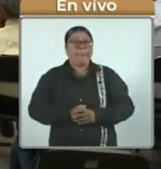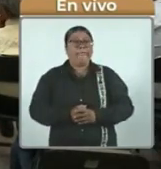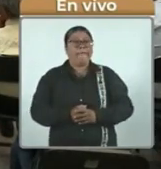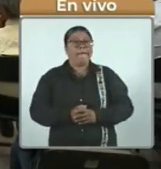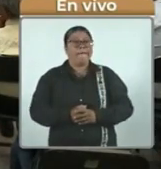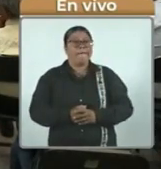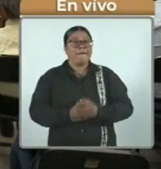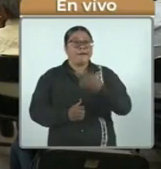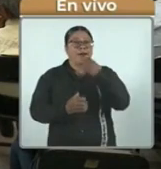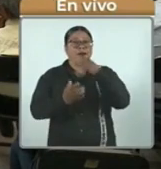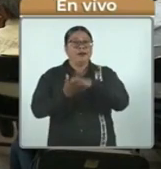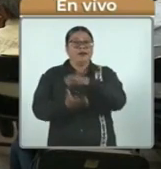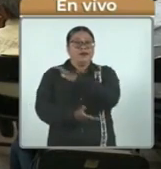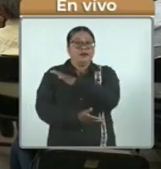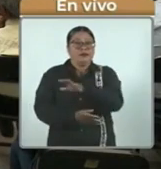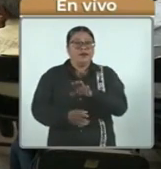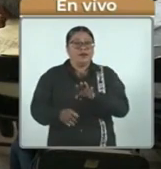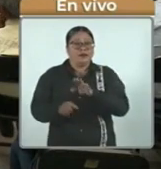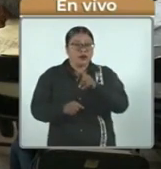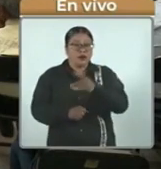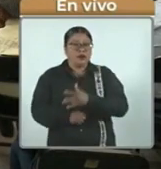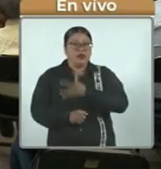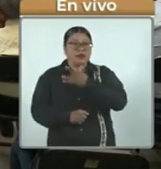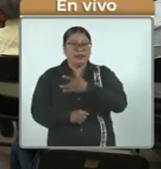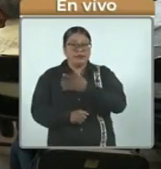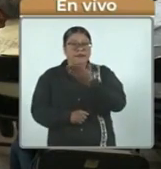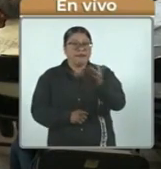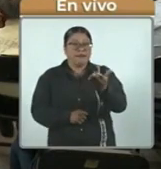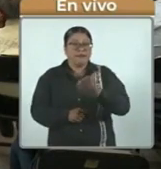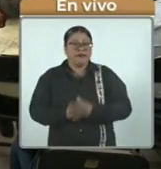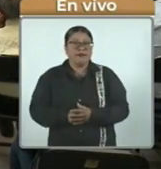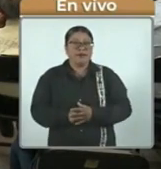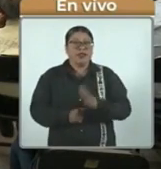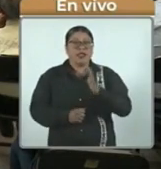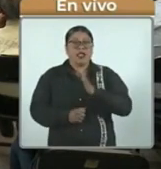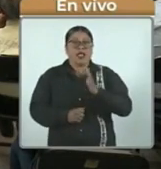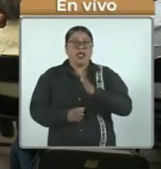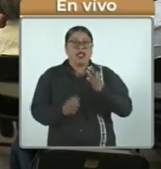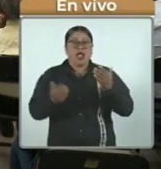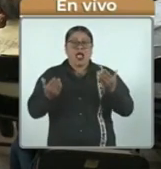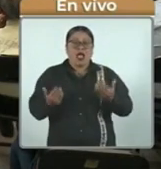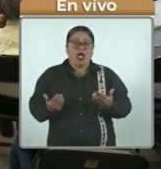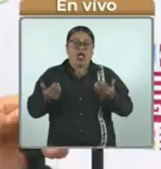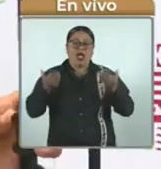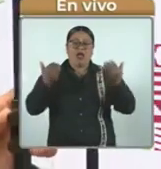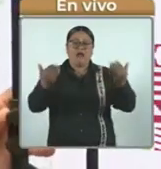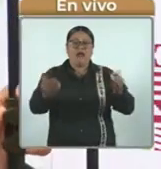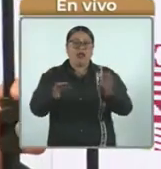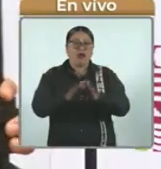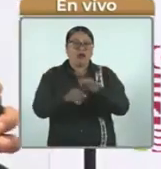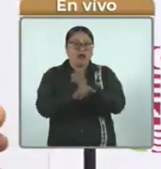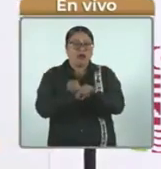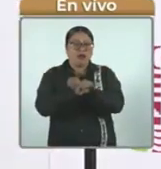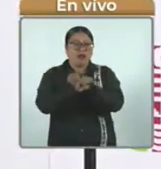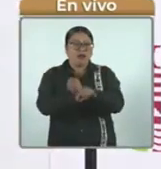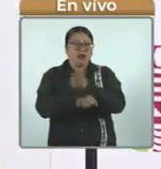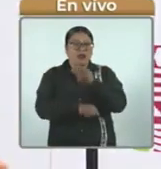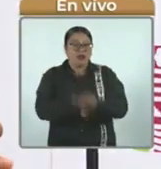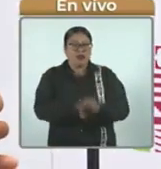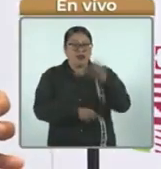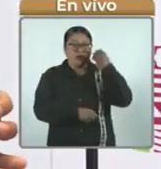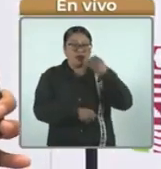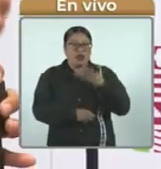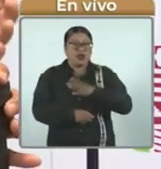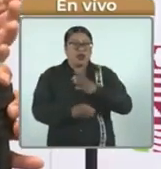Al secretario general, ¿cuál es la apreciación que hay afuera de la seguridad en Oaxaca, dado que